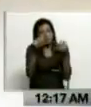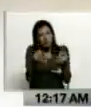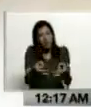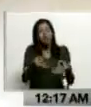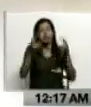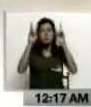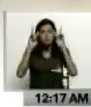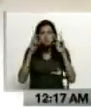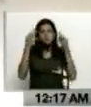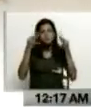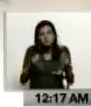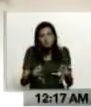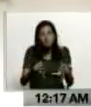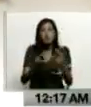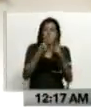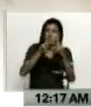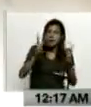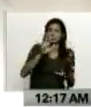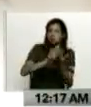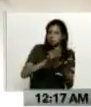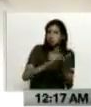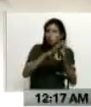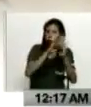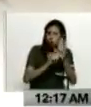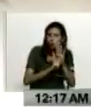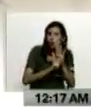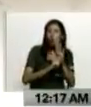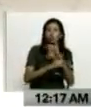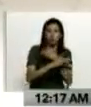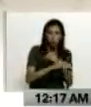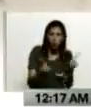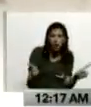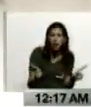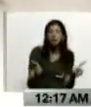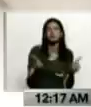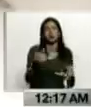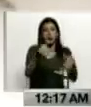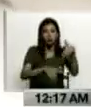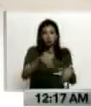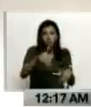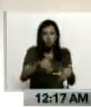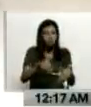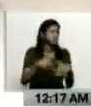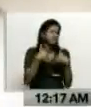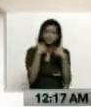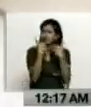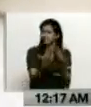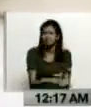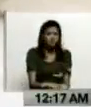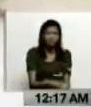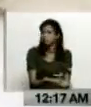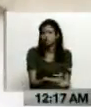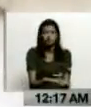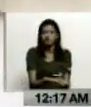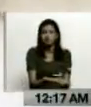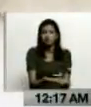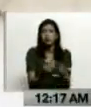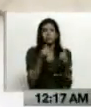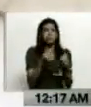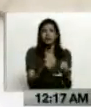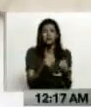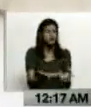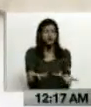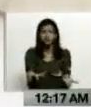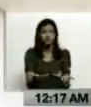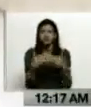democrática pacífica constitucional institucional electoral A quién má hay que convencer de